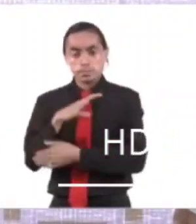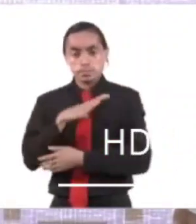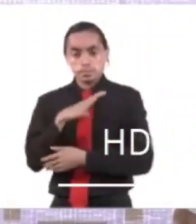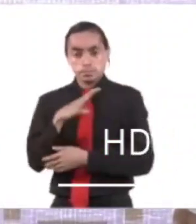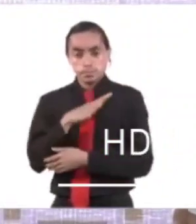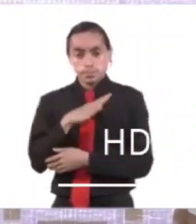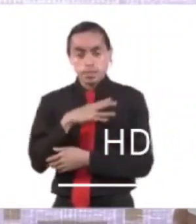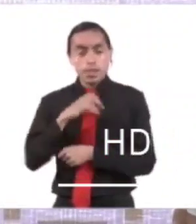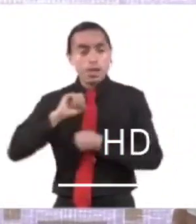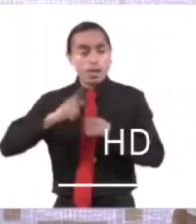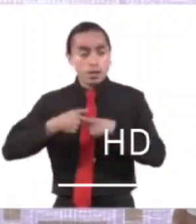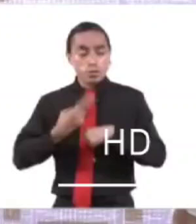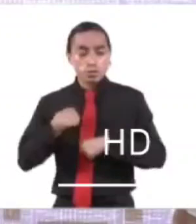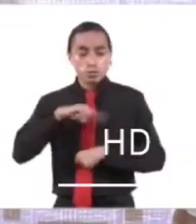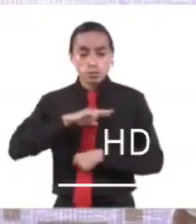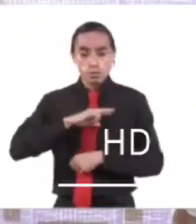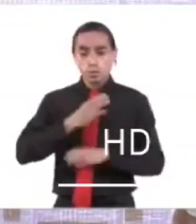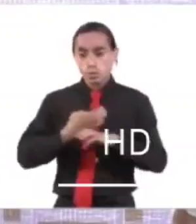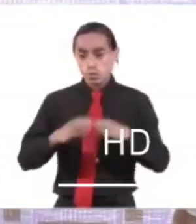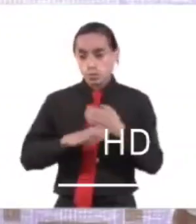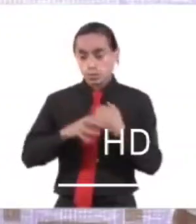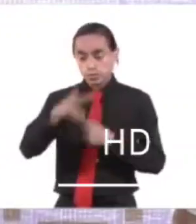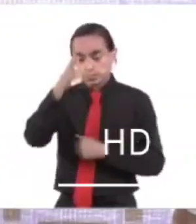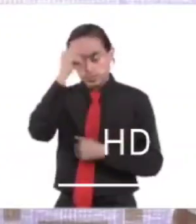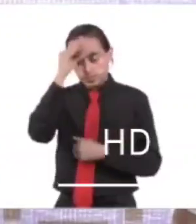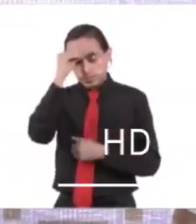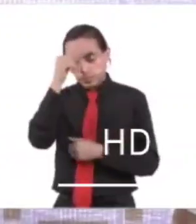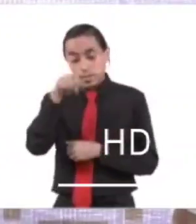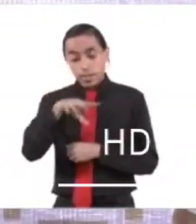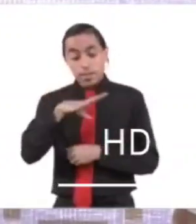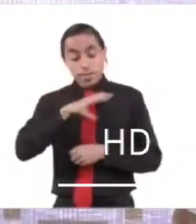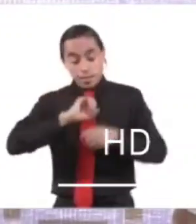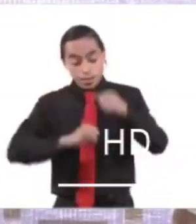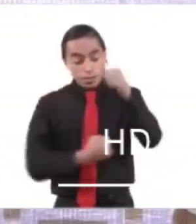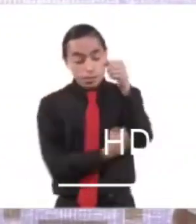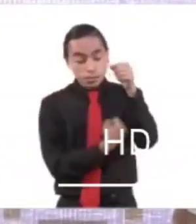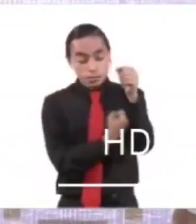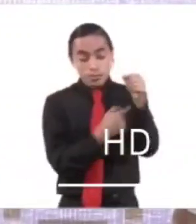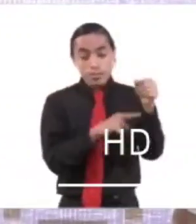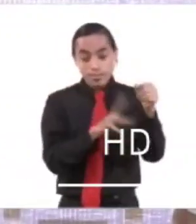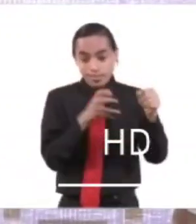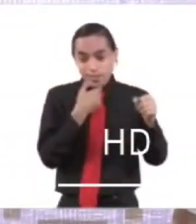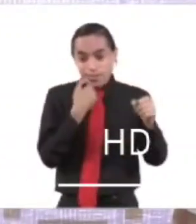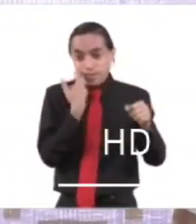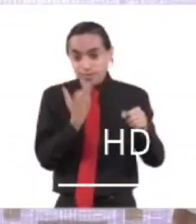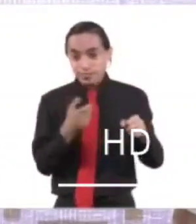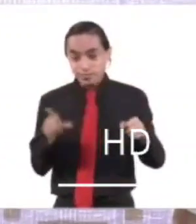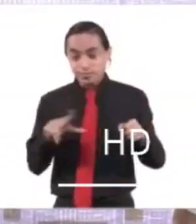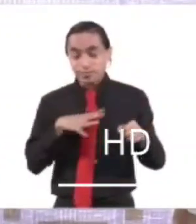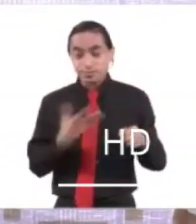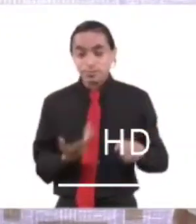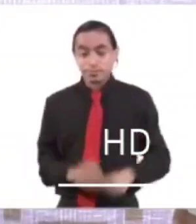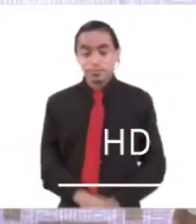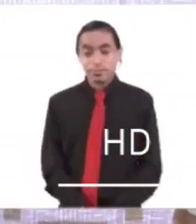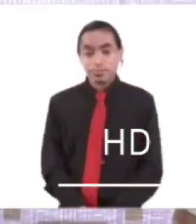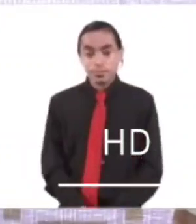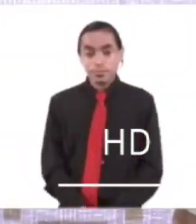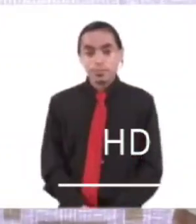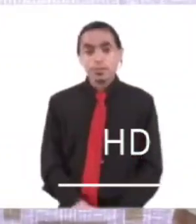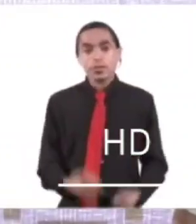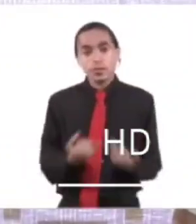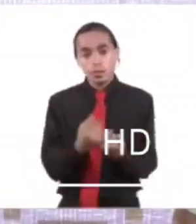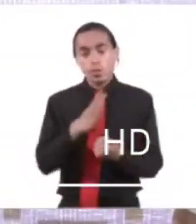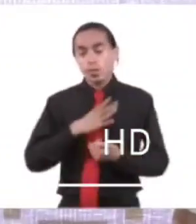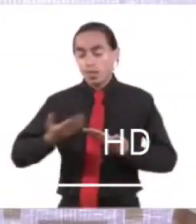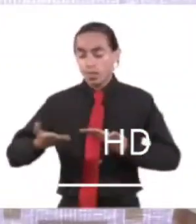lo que aprendemos. Y aquí los pilares quieren recuperar todo eso. Además de que se hace